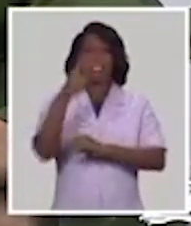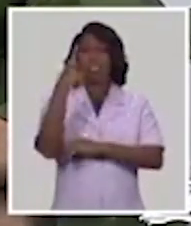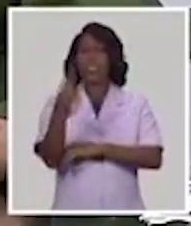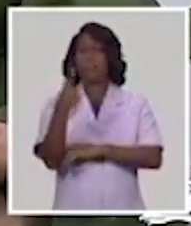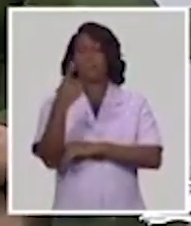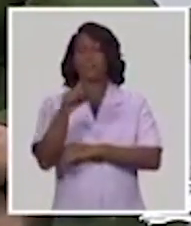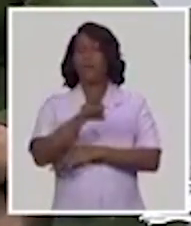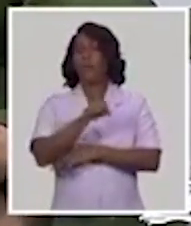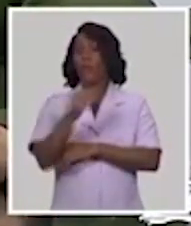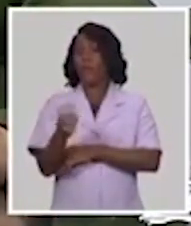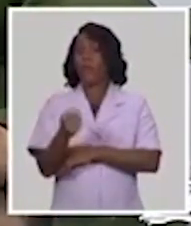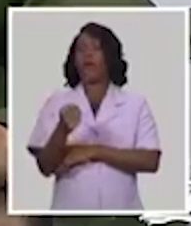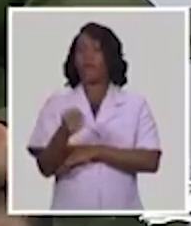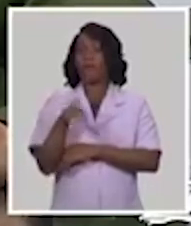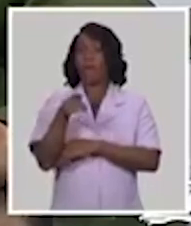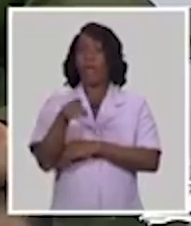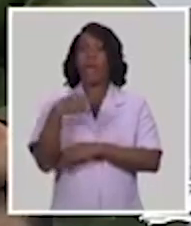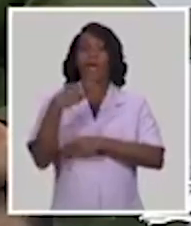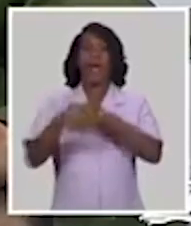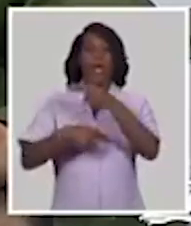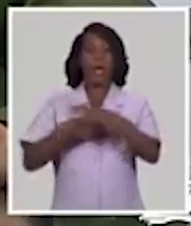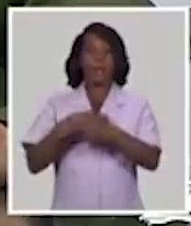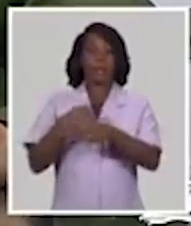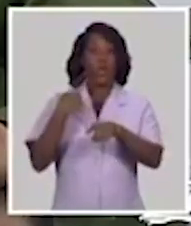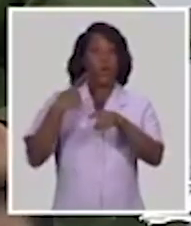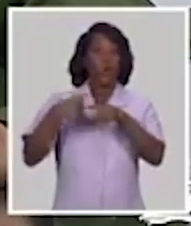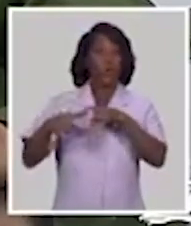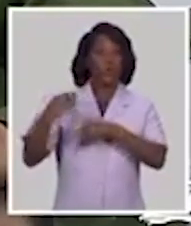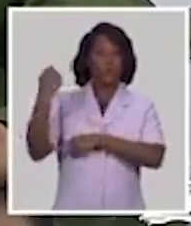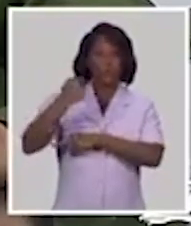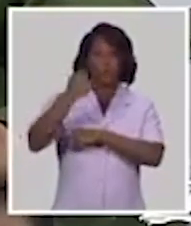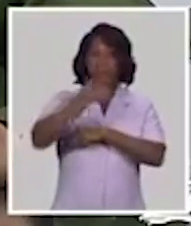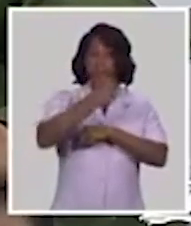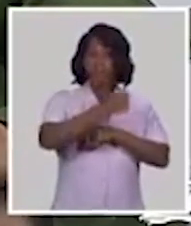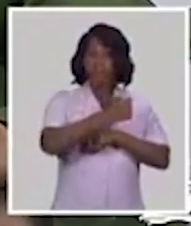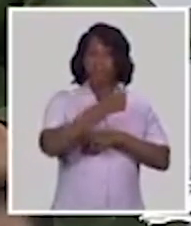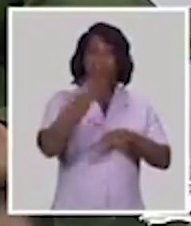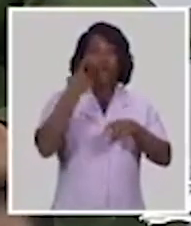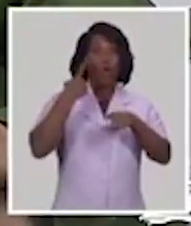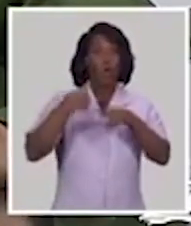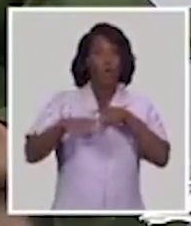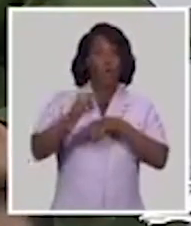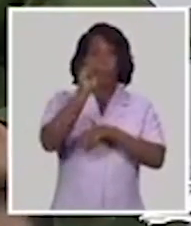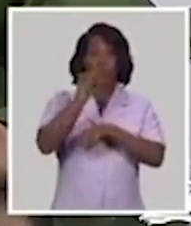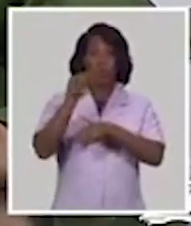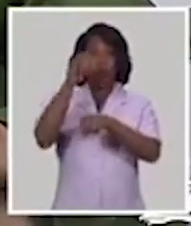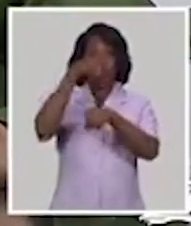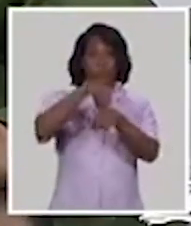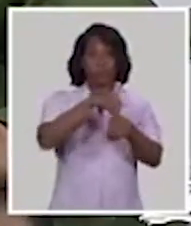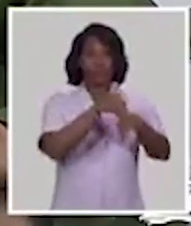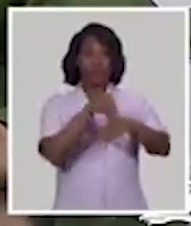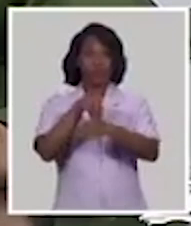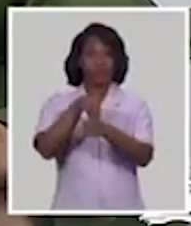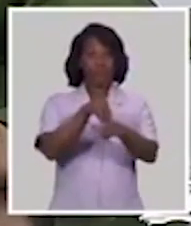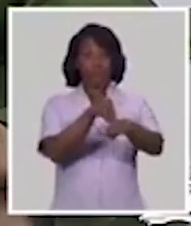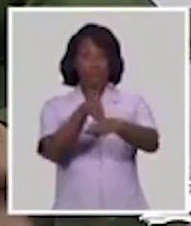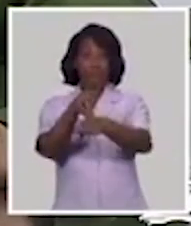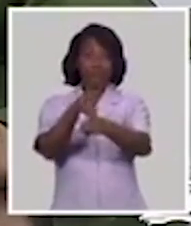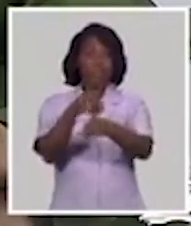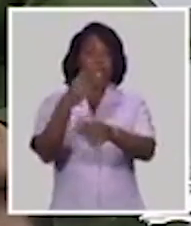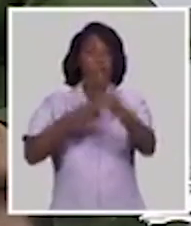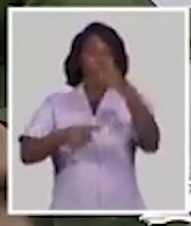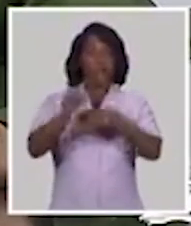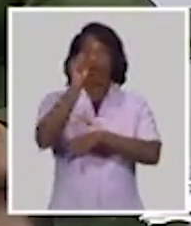provincial, y se efectúan los medios de transporte de carga o masivas de personal vinculados